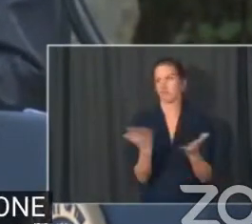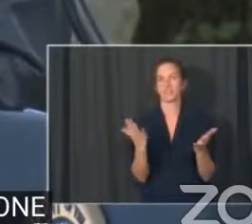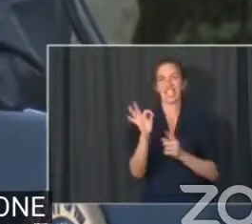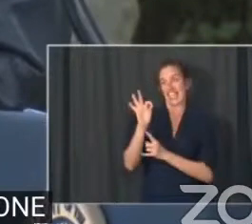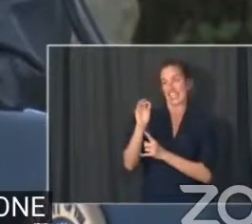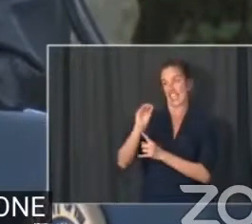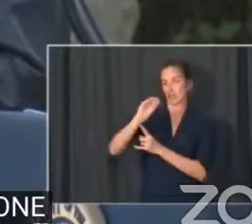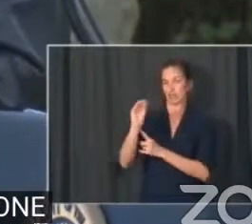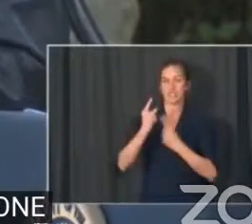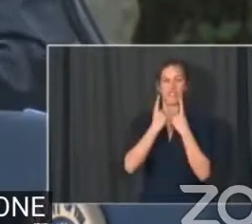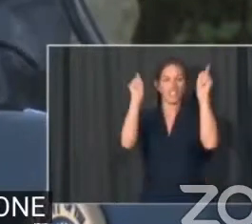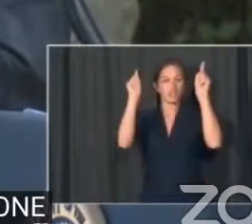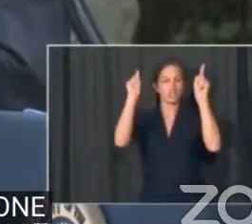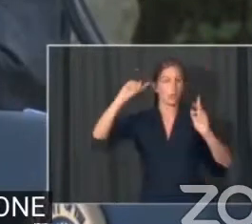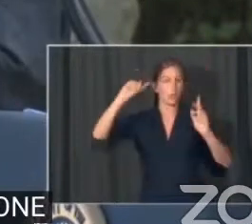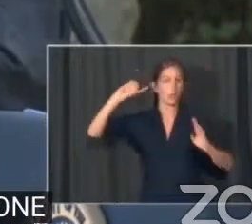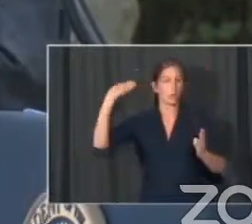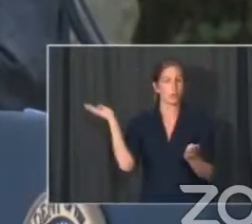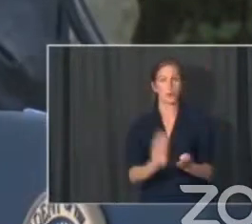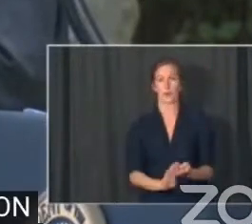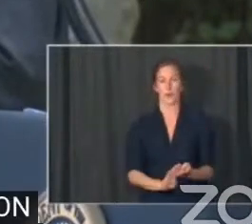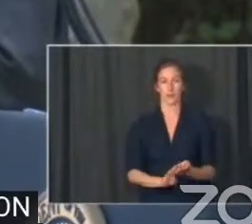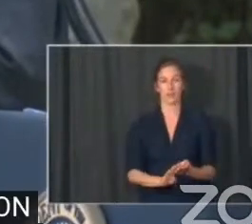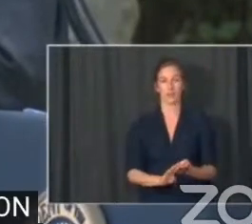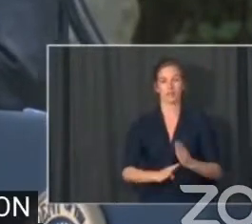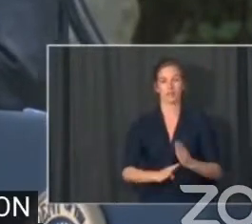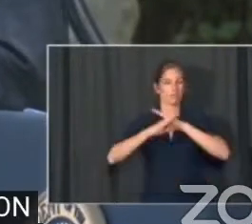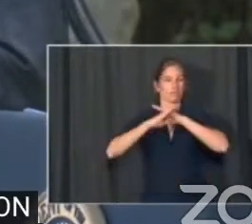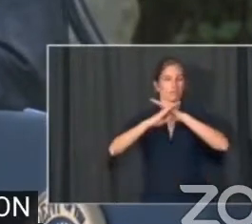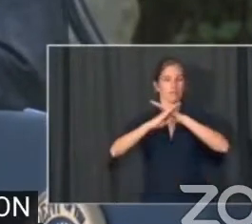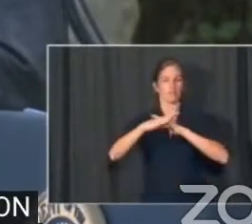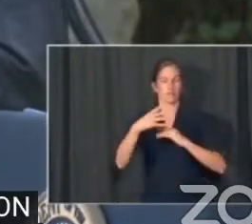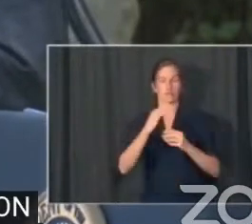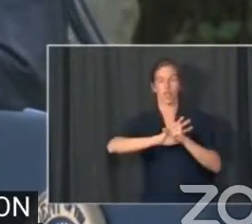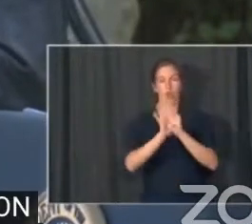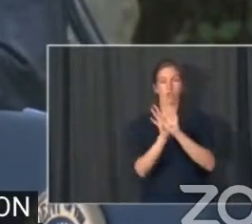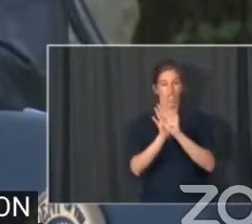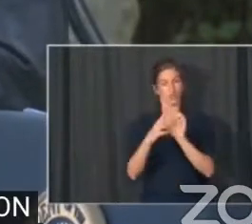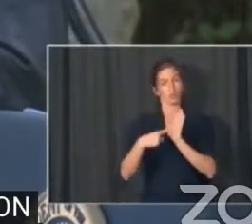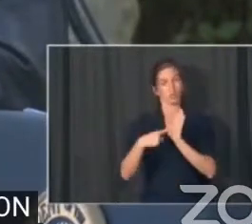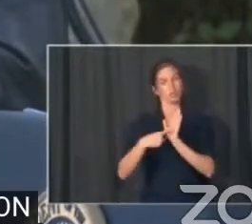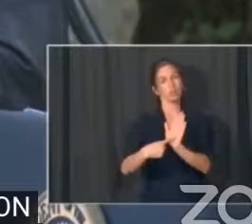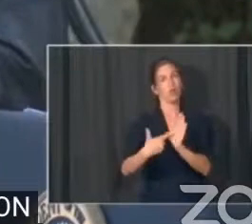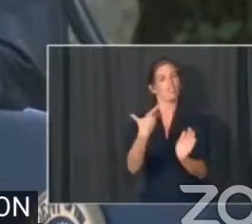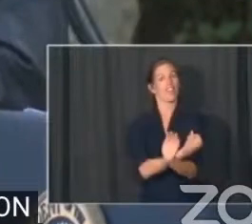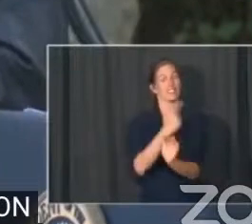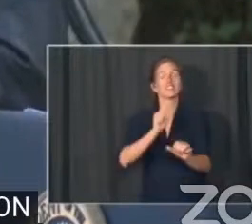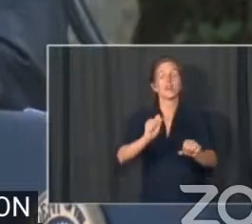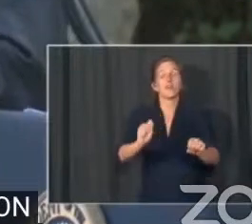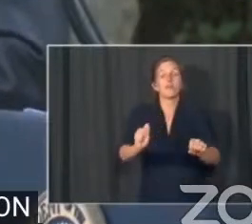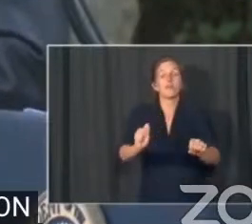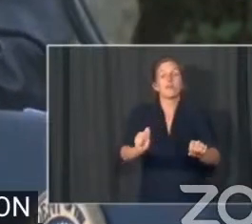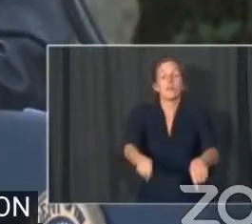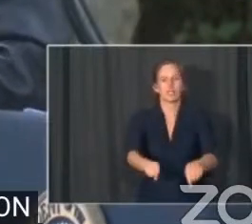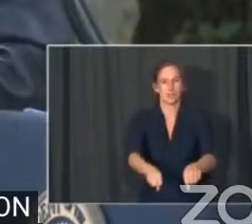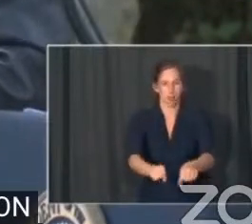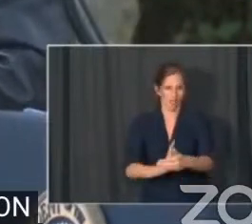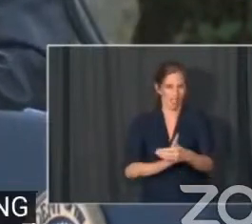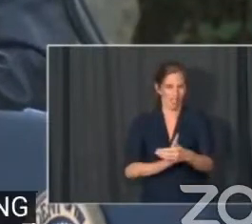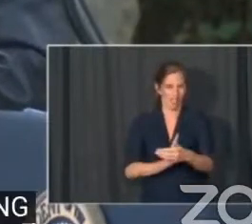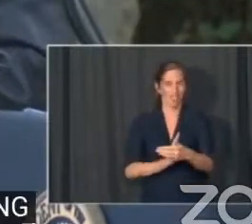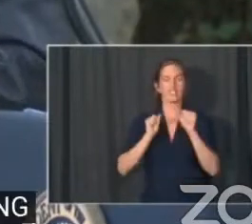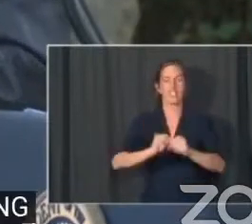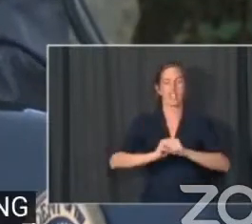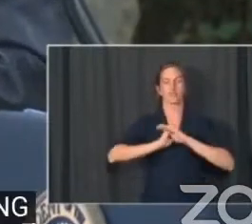efectivas, 90% están en efficacy. fase That was the final, Pfizer y una de vaccine, 2 estaban anunciadas demonstrating que that hoy nos han vaccination is anunciado que están possible en against 90% de eficacia.